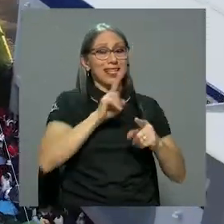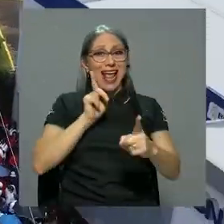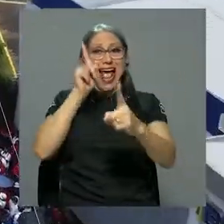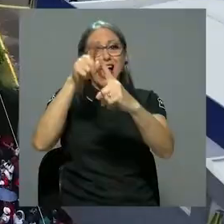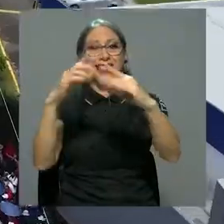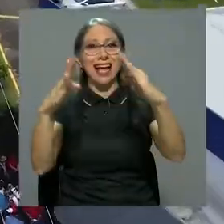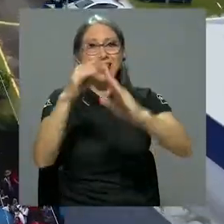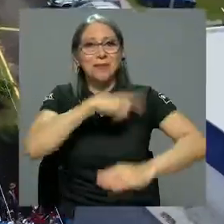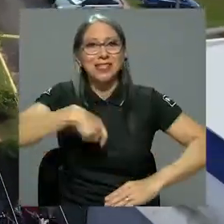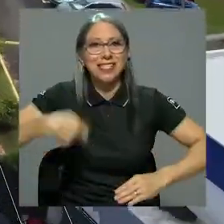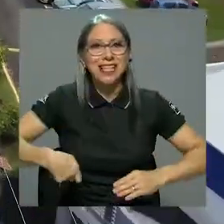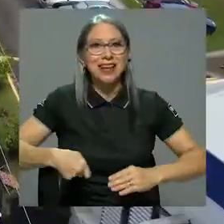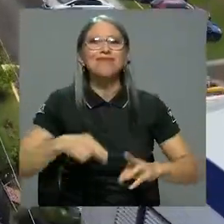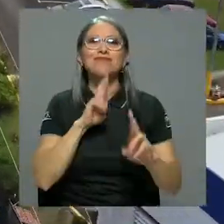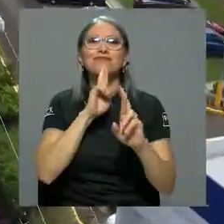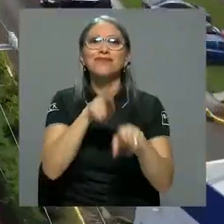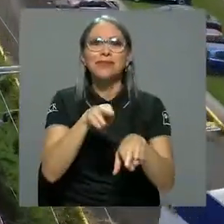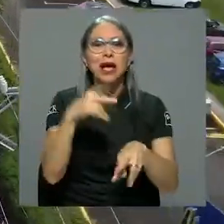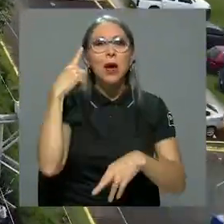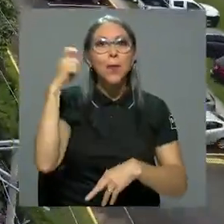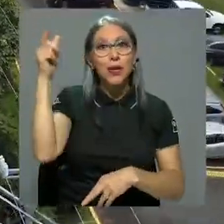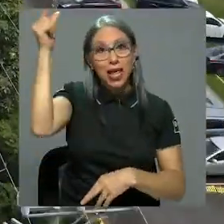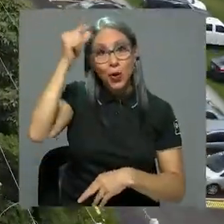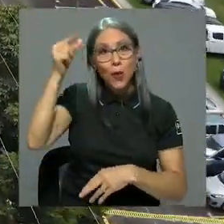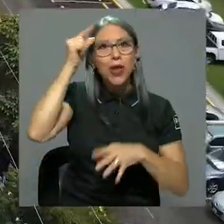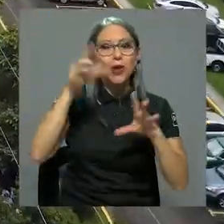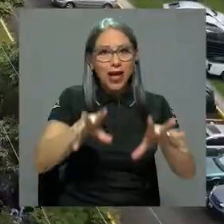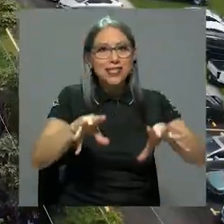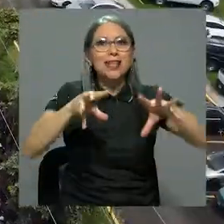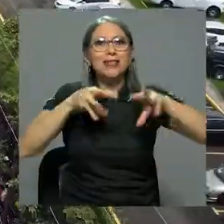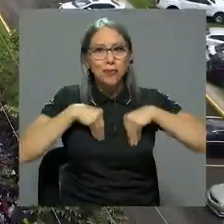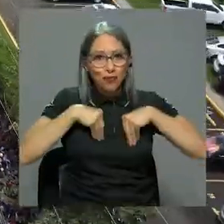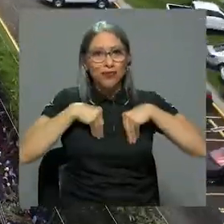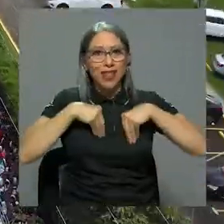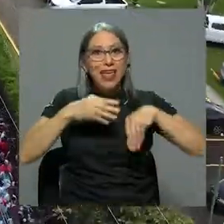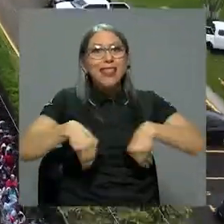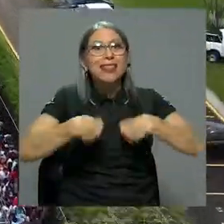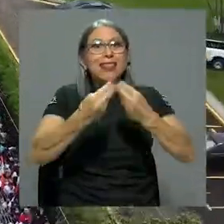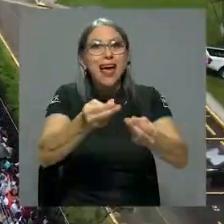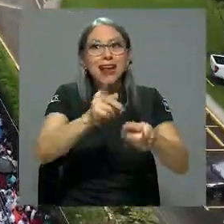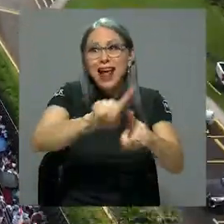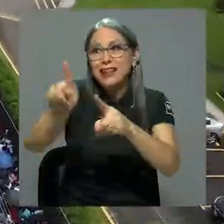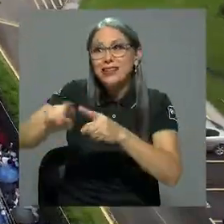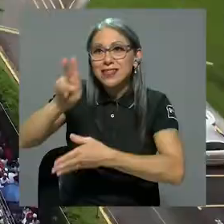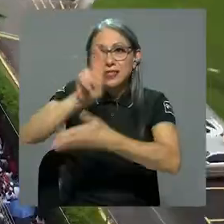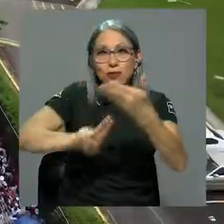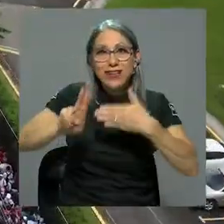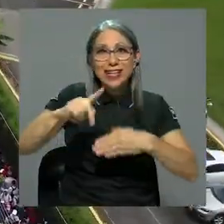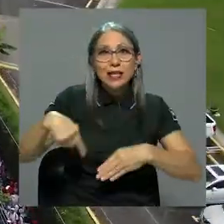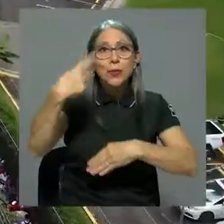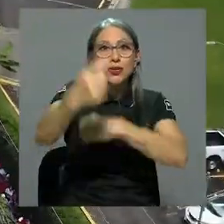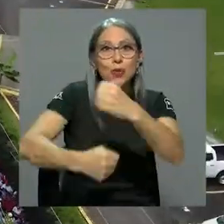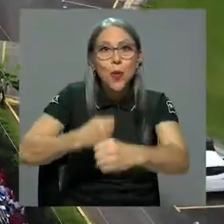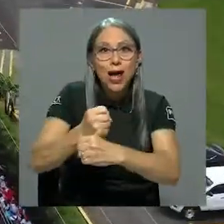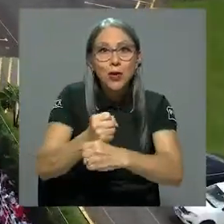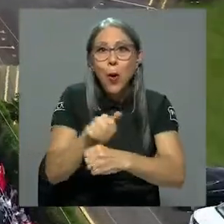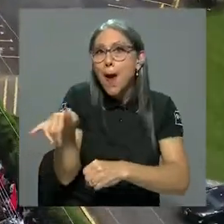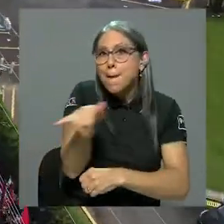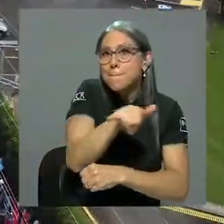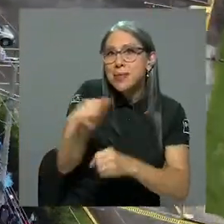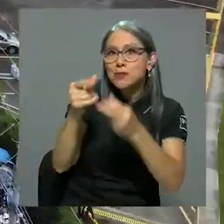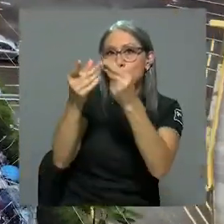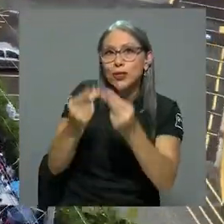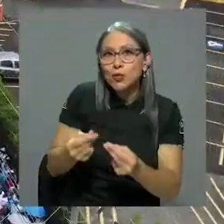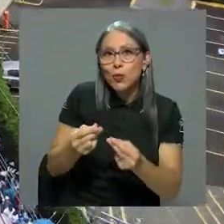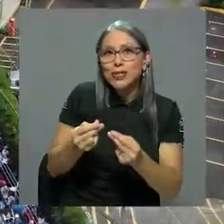a Casa Presidencial dio frutos, pues el gobierno accedió a asignar a las universidades el próximo año el